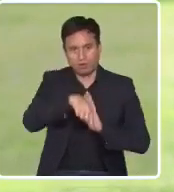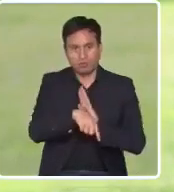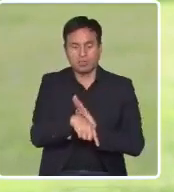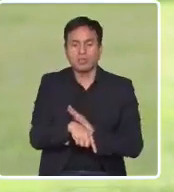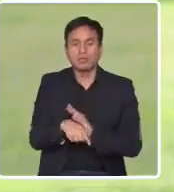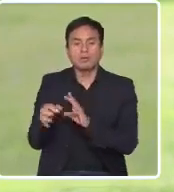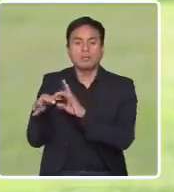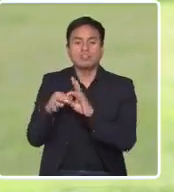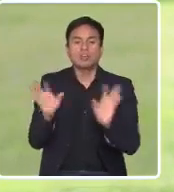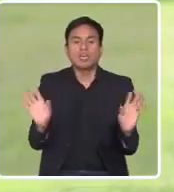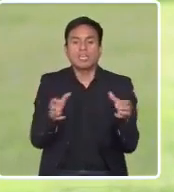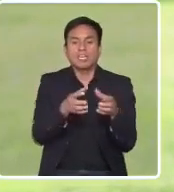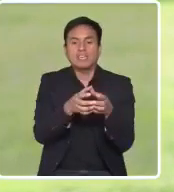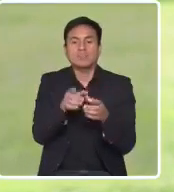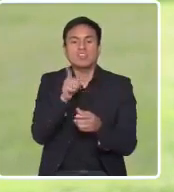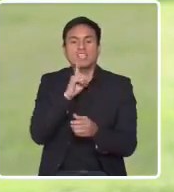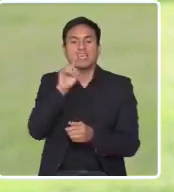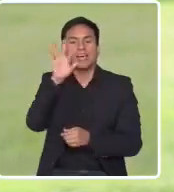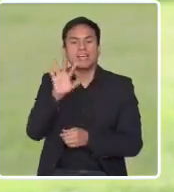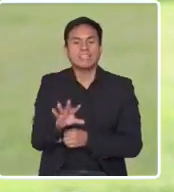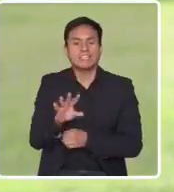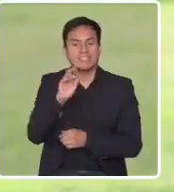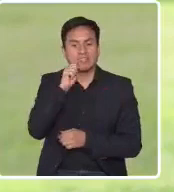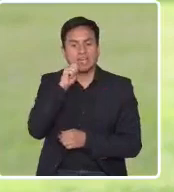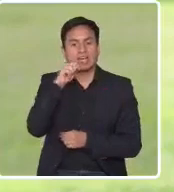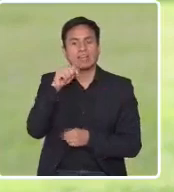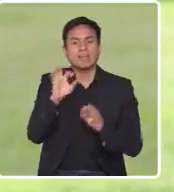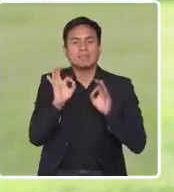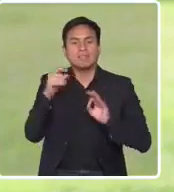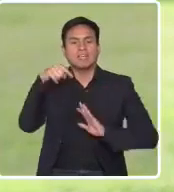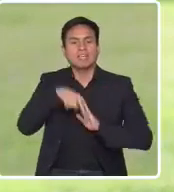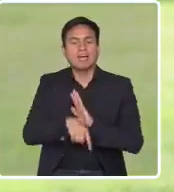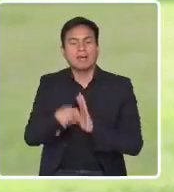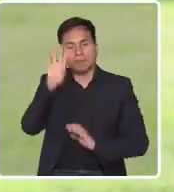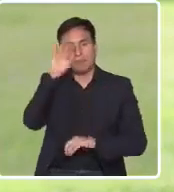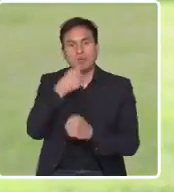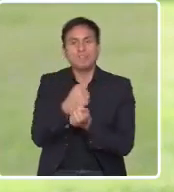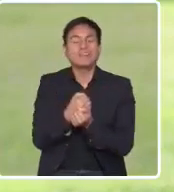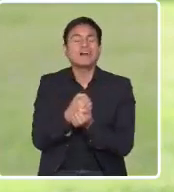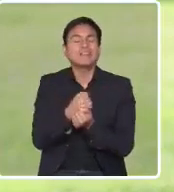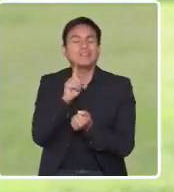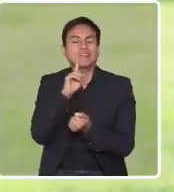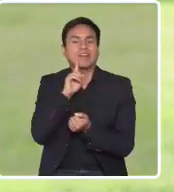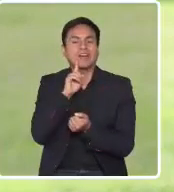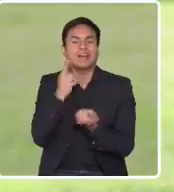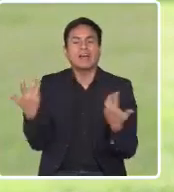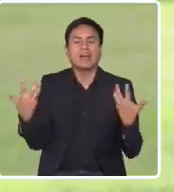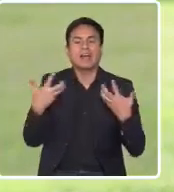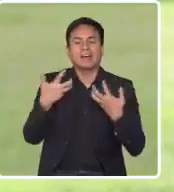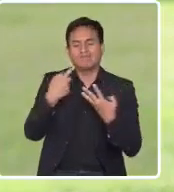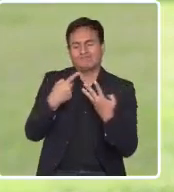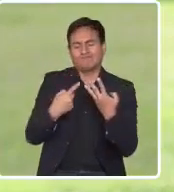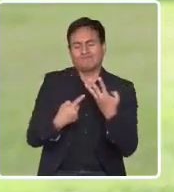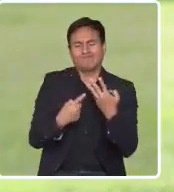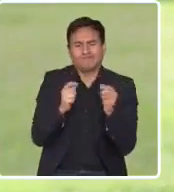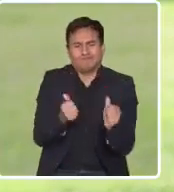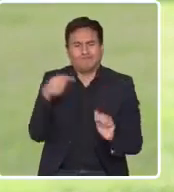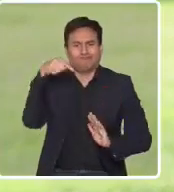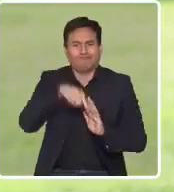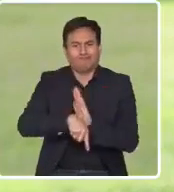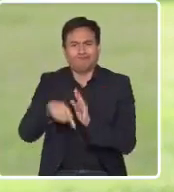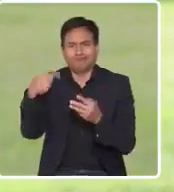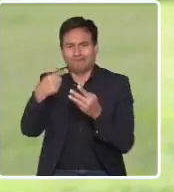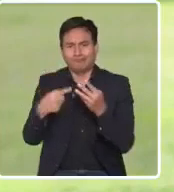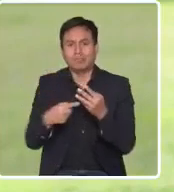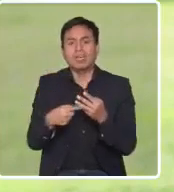Por eso estos equipos traen la característica de ser, dentro de la especialidad policial, tener la combinación de distintos tipos de especialidades.